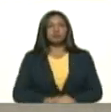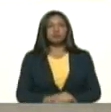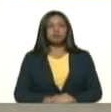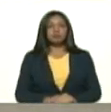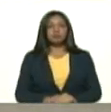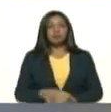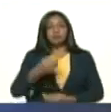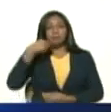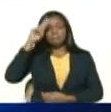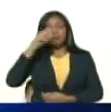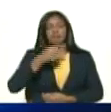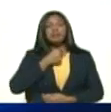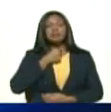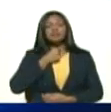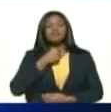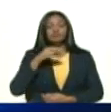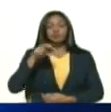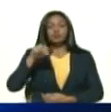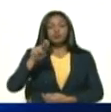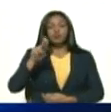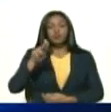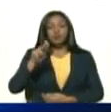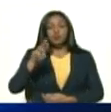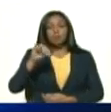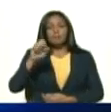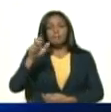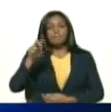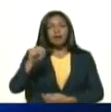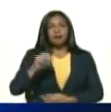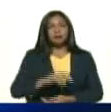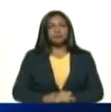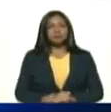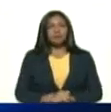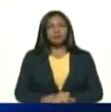Numa Molina, Domingo de Resurrección, culmina